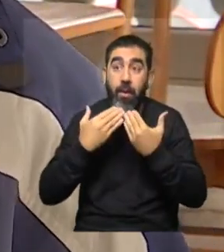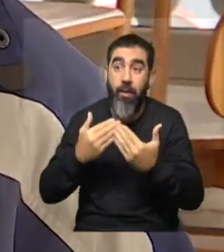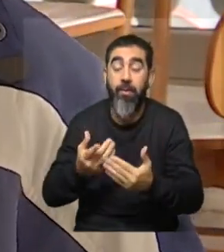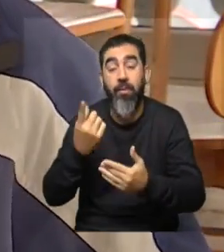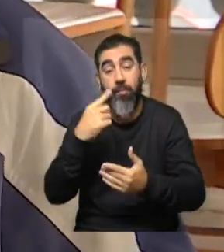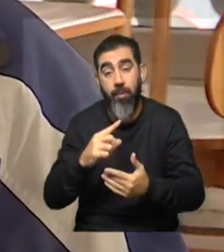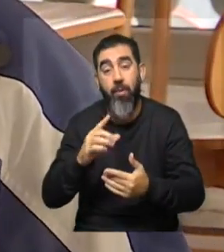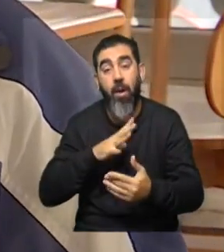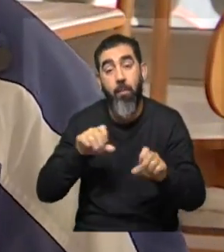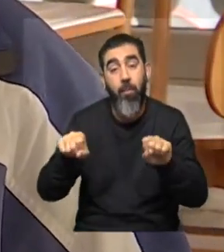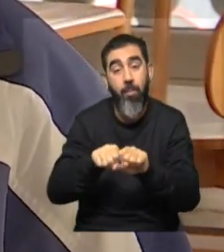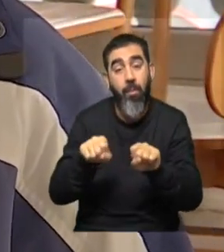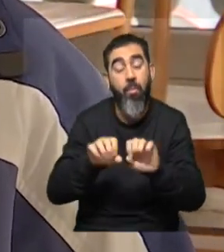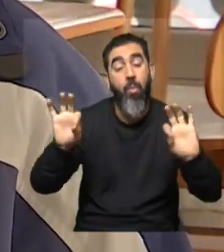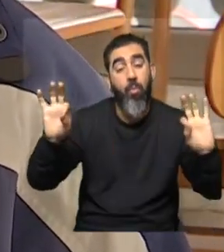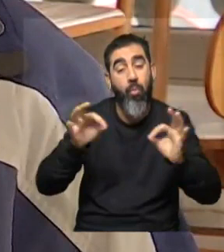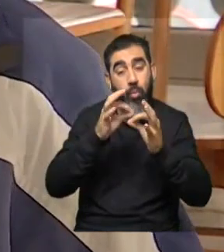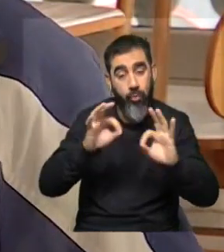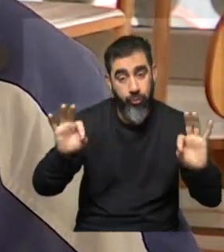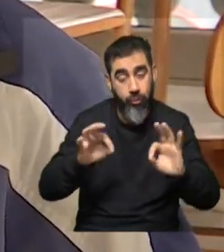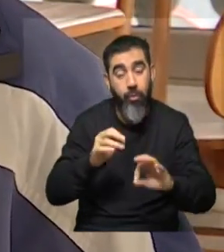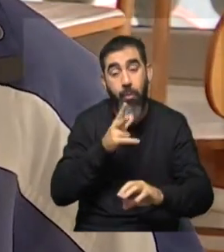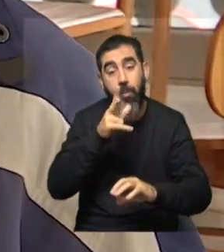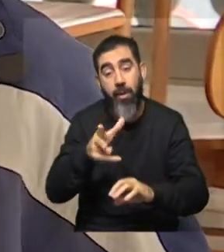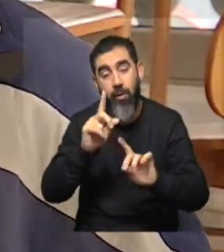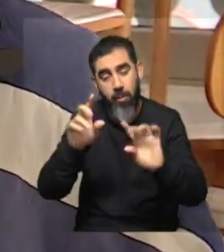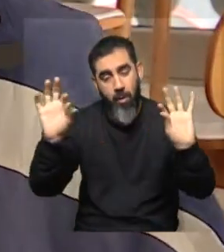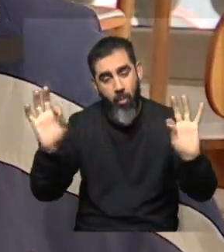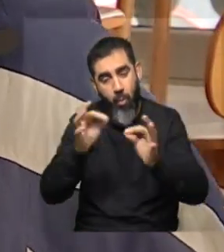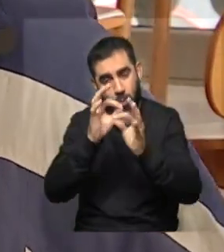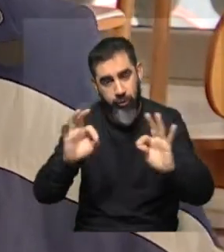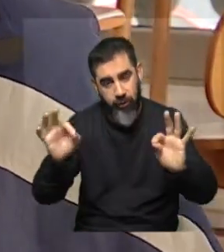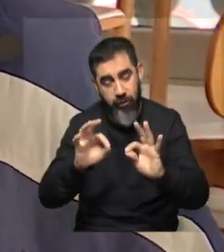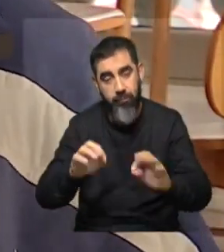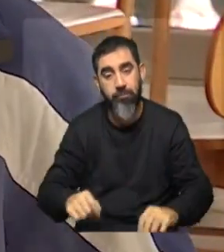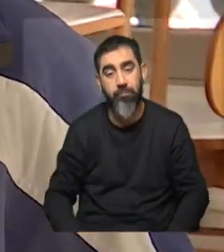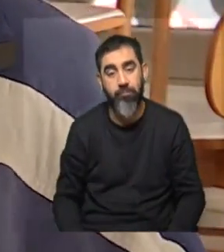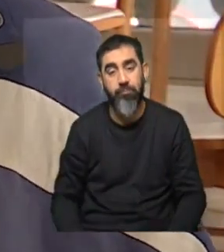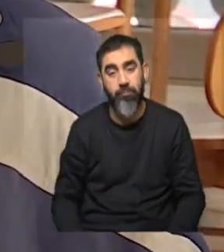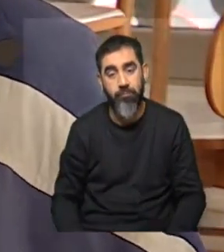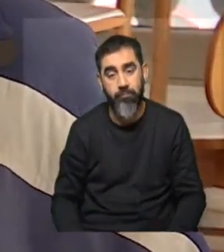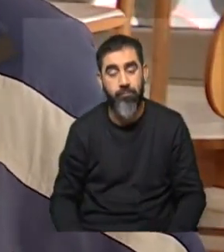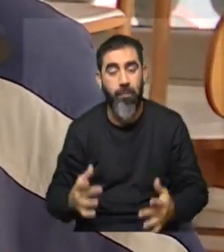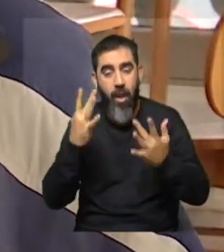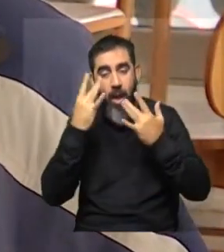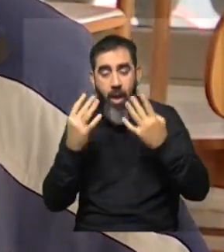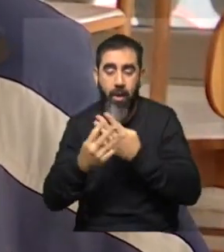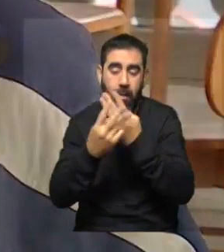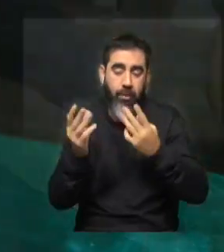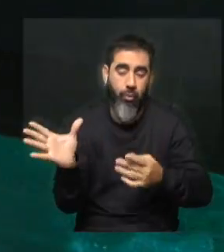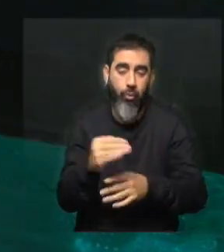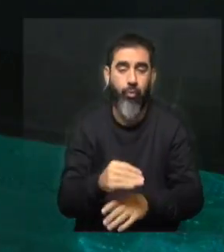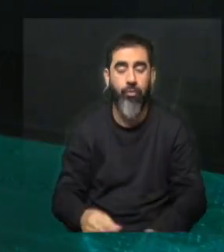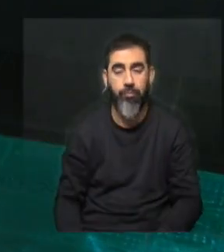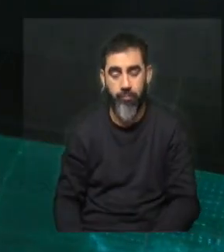tengo un primo músico mis hijos también hacen música nada venimos medio del arte todos